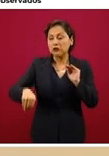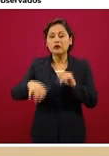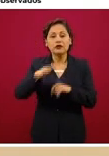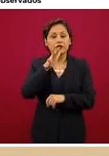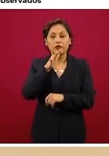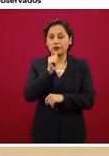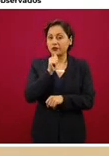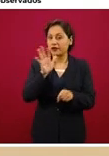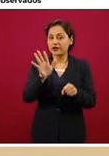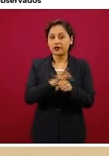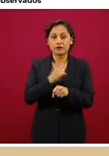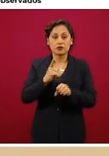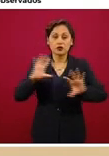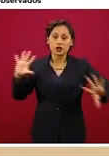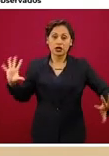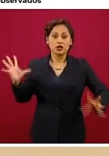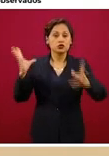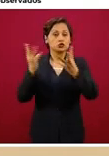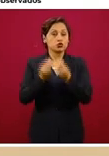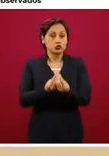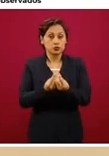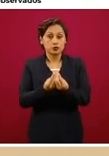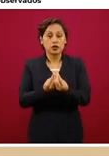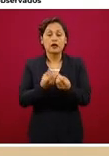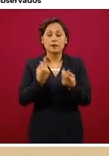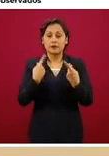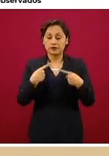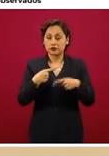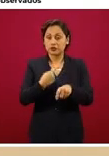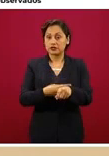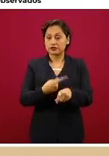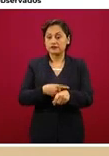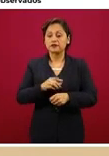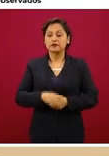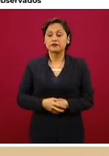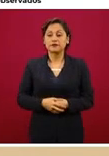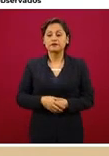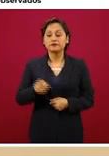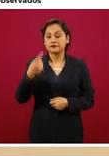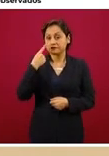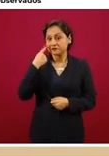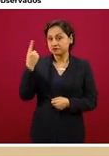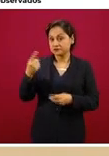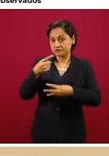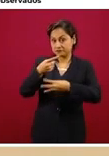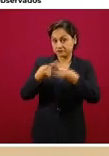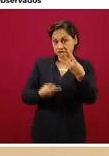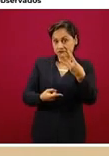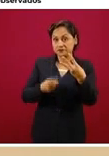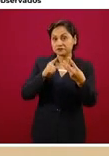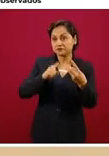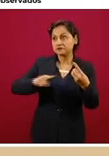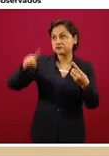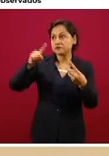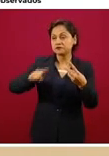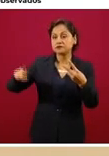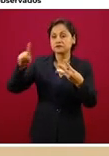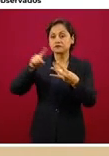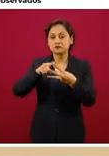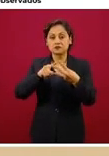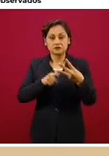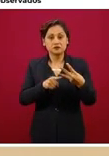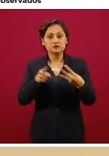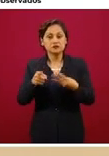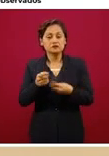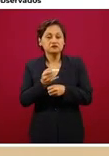suma de casos que se han presentado. Lo que se ve en la parte baja de la diapositiva son 3 líneas que corresponden con predicciones,